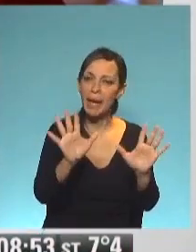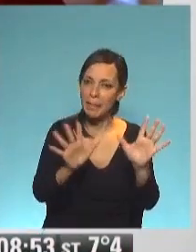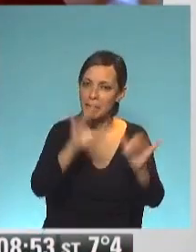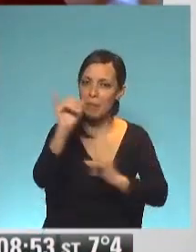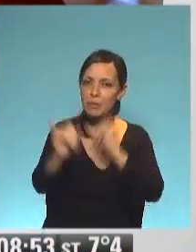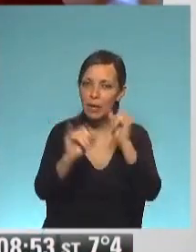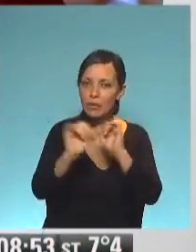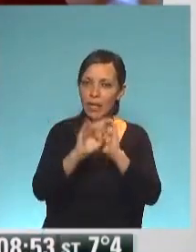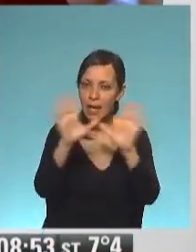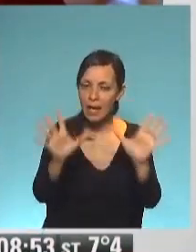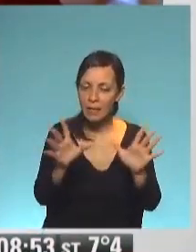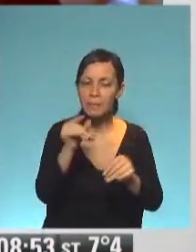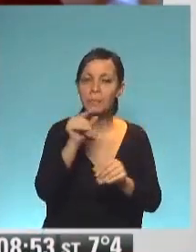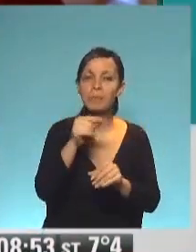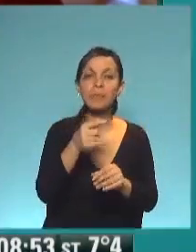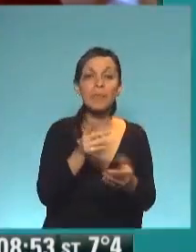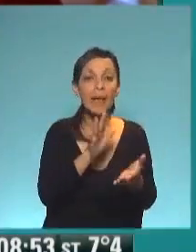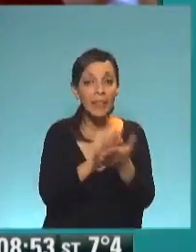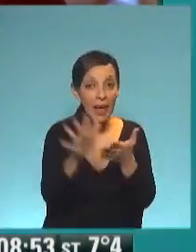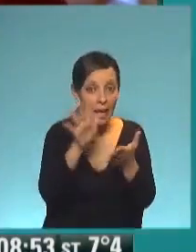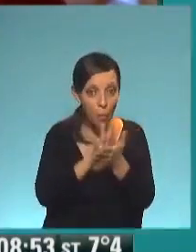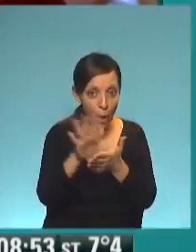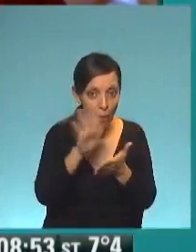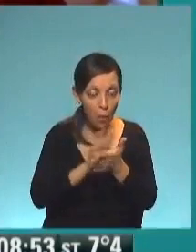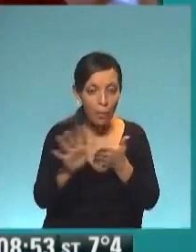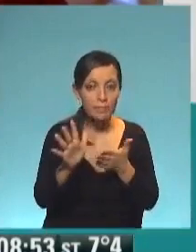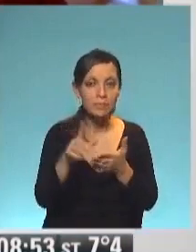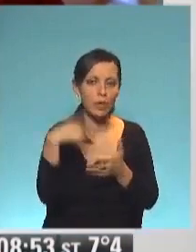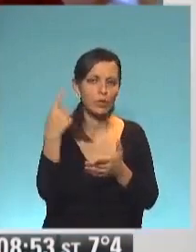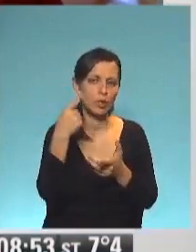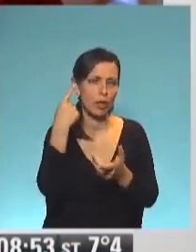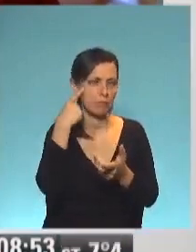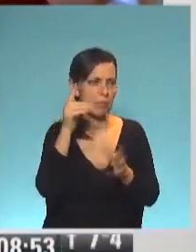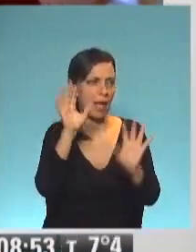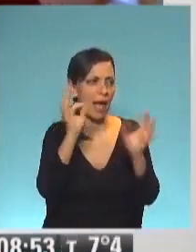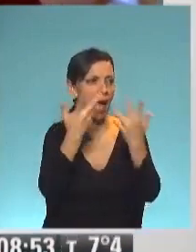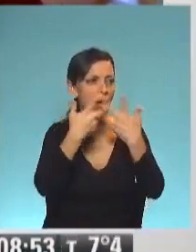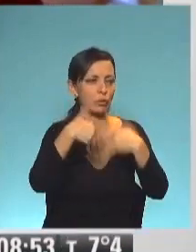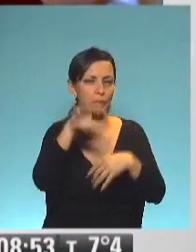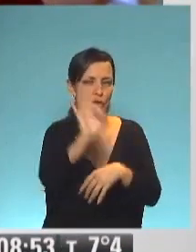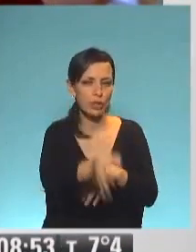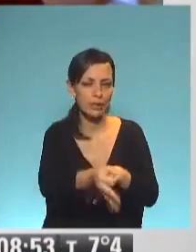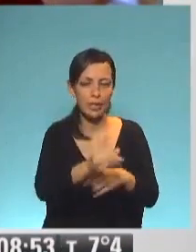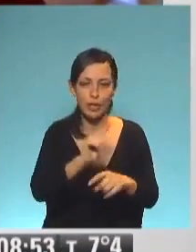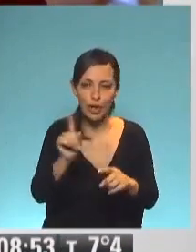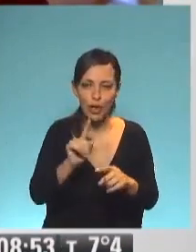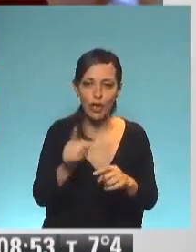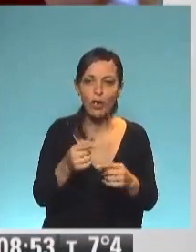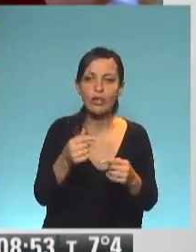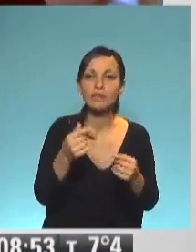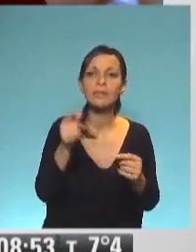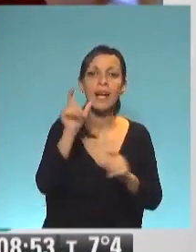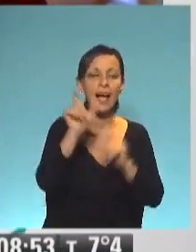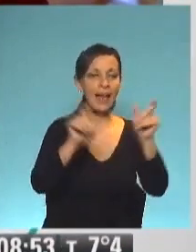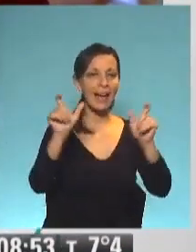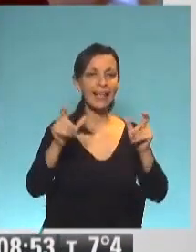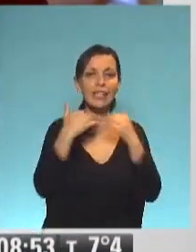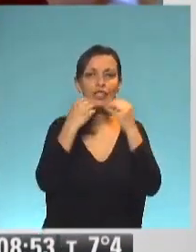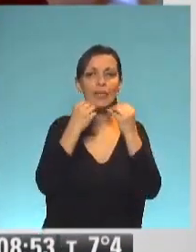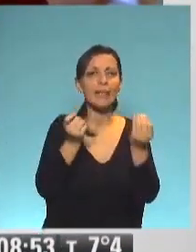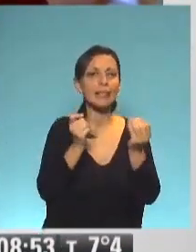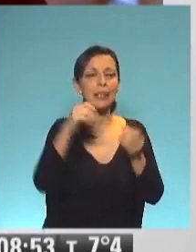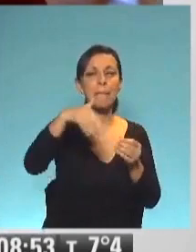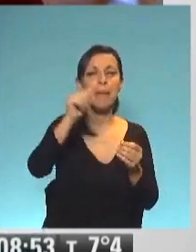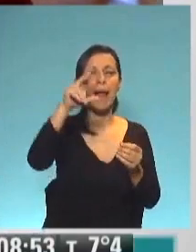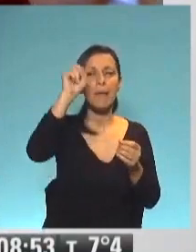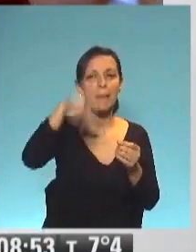en principio, contemos nuevamente, porque no todo el mundo tiene por qué saberlo, de qué se trata la Alice Malbrán, cuál es su tarea habitual y